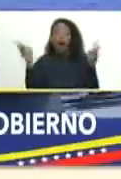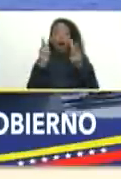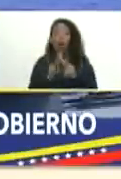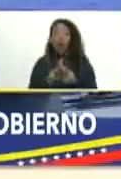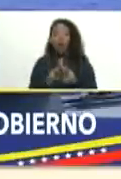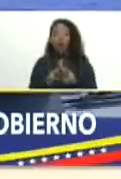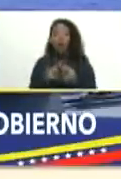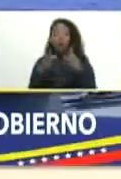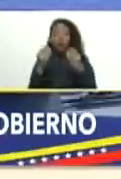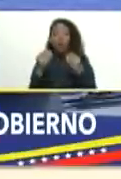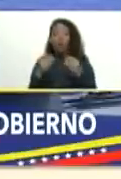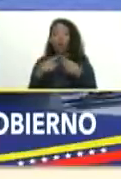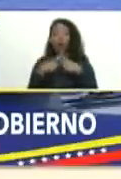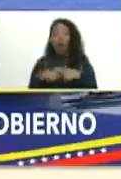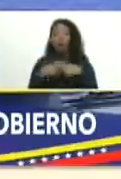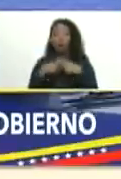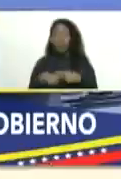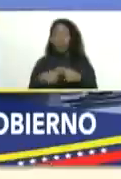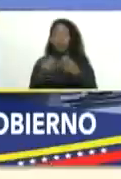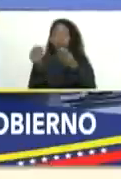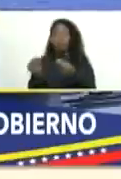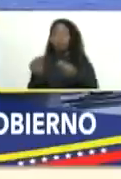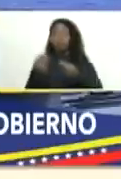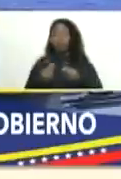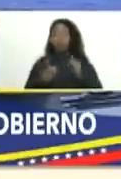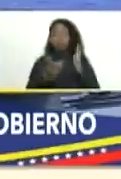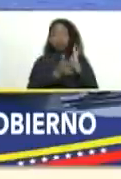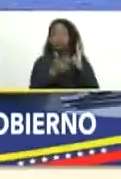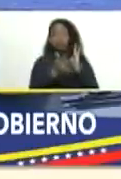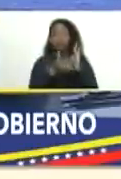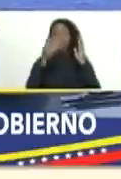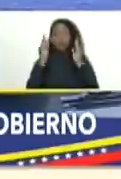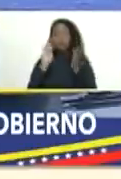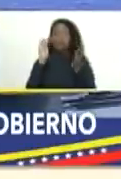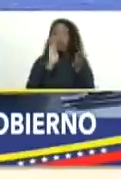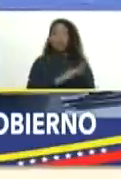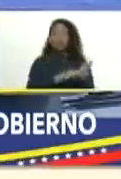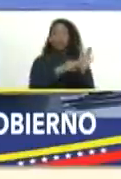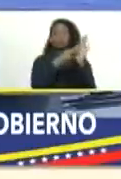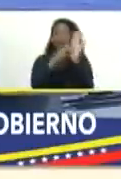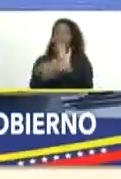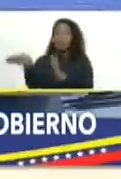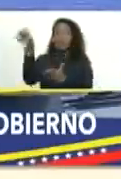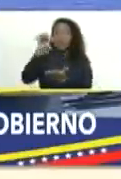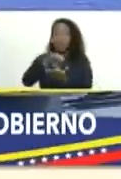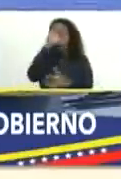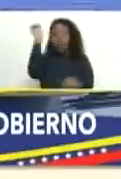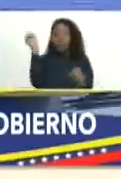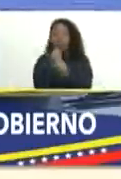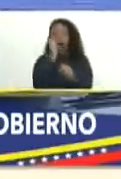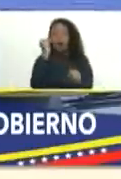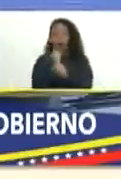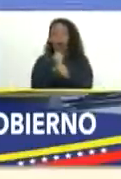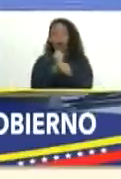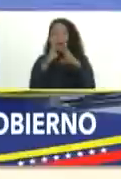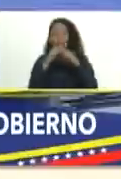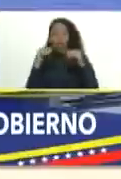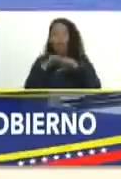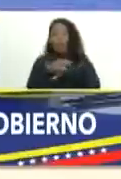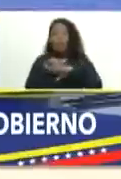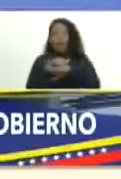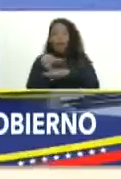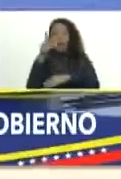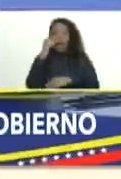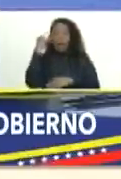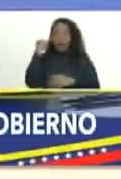valorar la herramienta que hemos creado, ponerla en el centro de nuestra gestión, y todos los ministros, todas